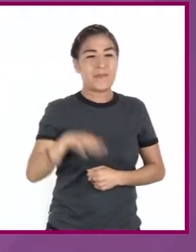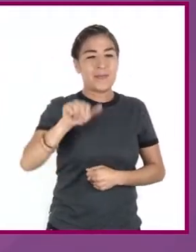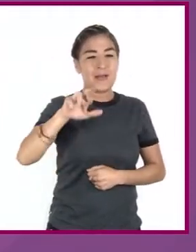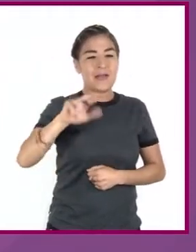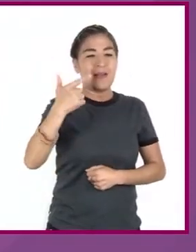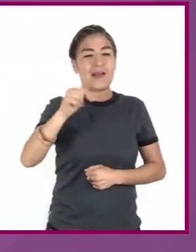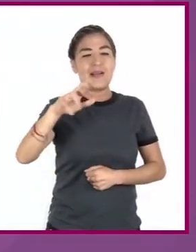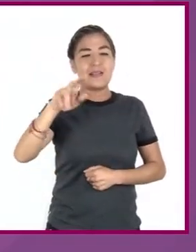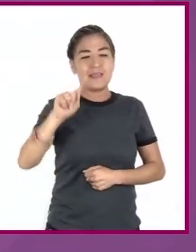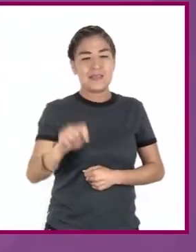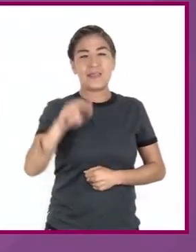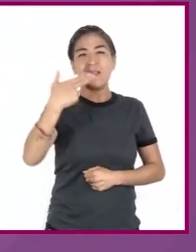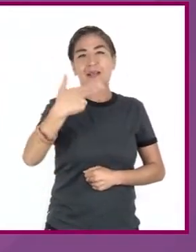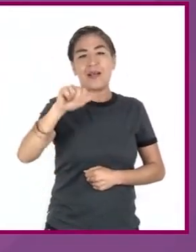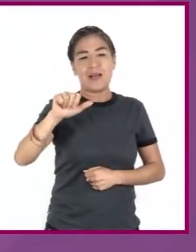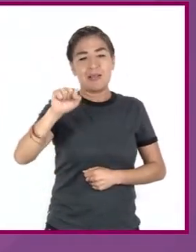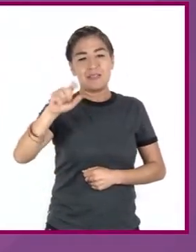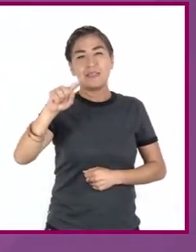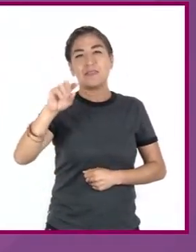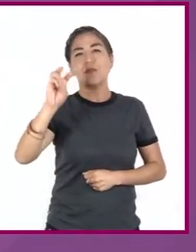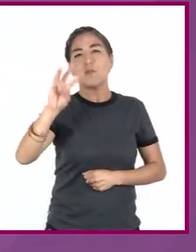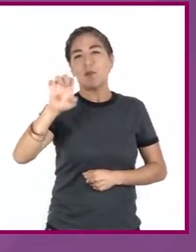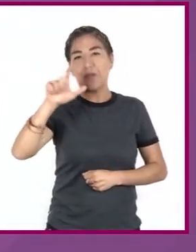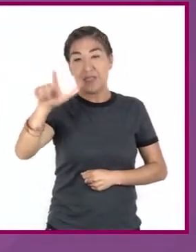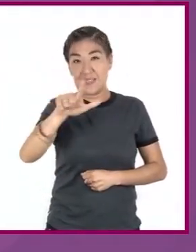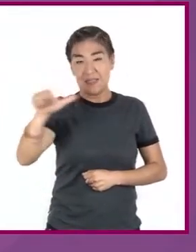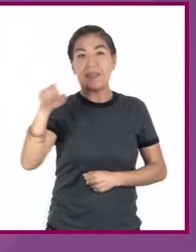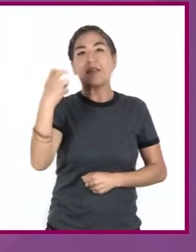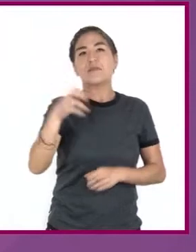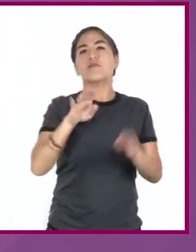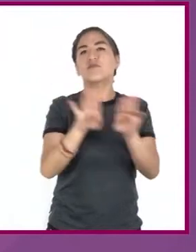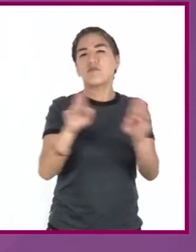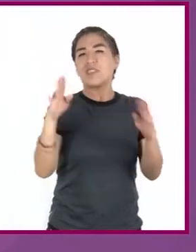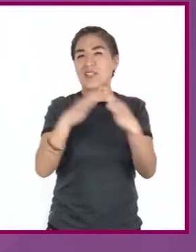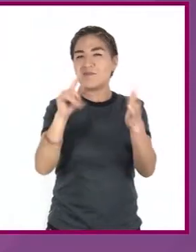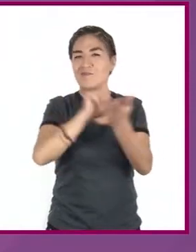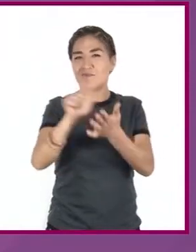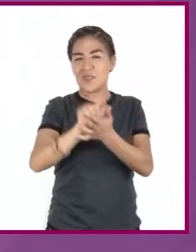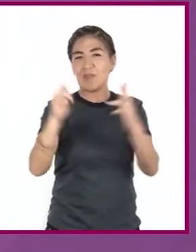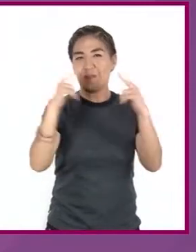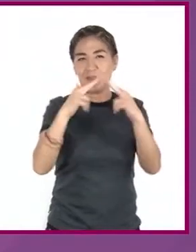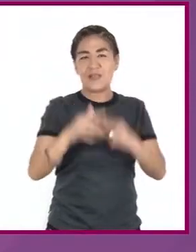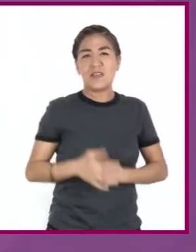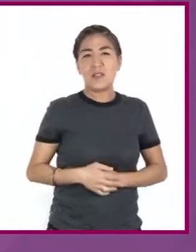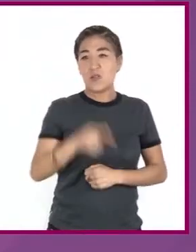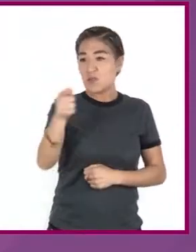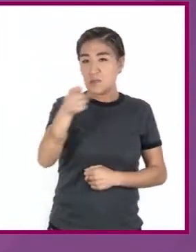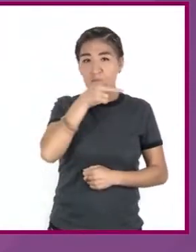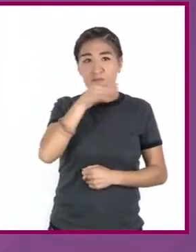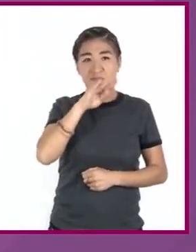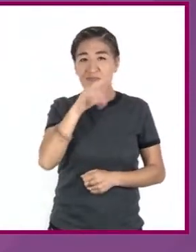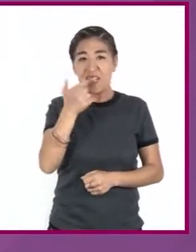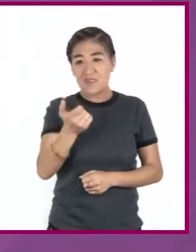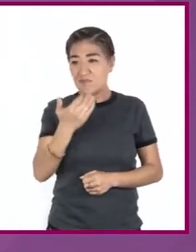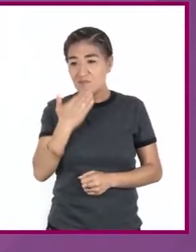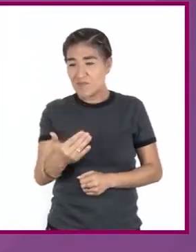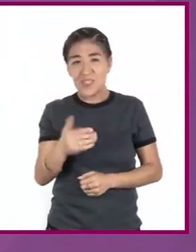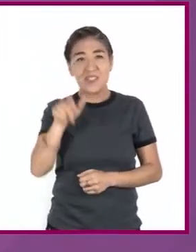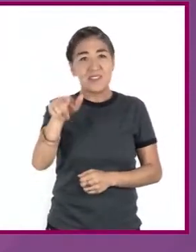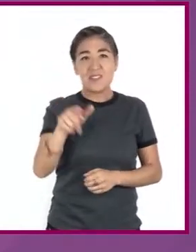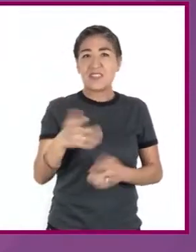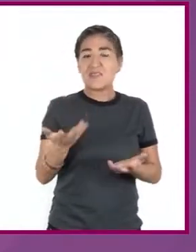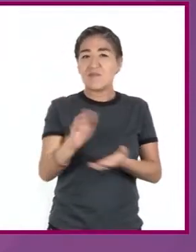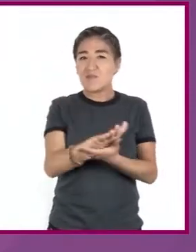Haswell, se dedicaba a las labores del hogar. Disculpe, entonces su familia no contaba con muchos recursos